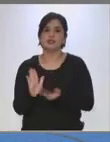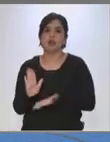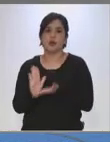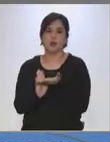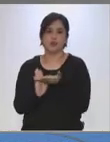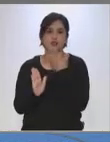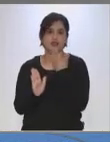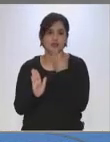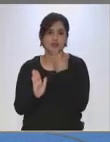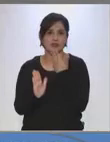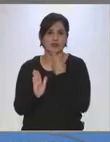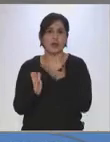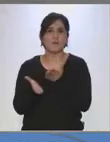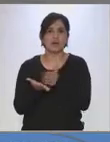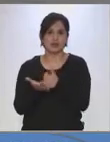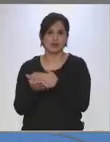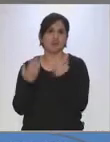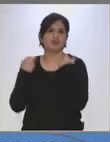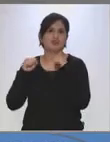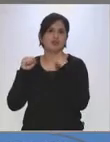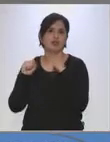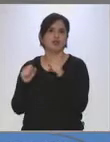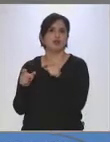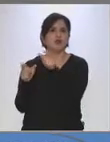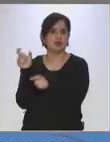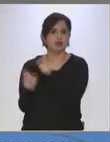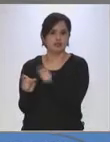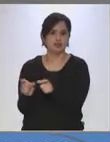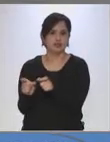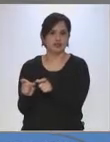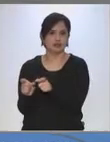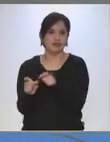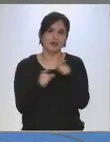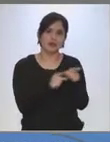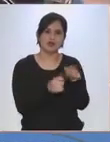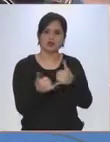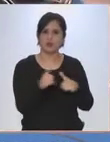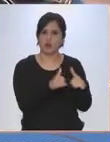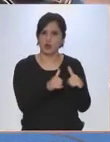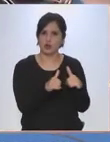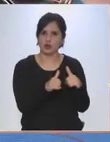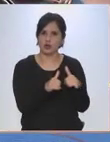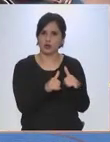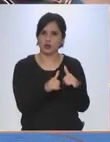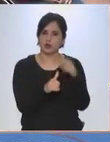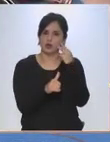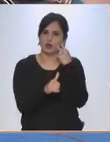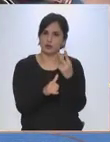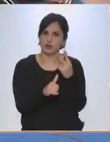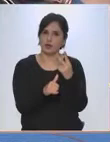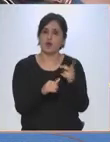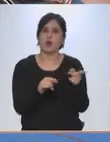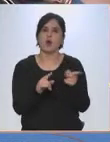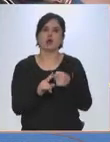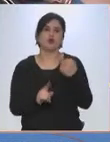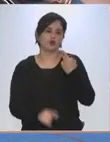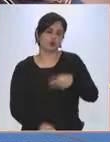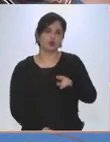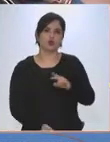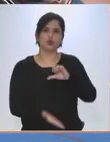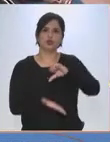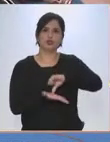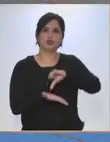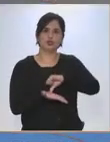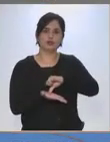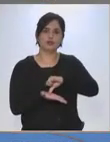también para la preparación de los deportistas en esos juegos juegos que vamos a en los que vamos a hacer dueño de casa